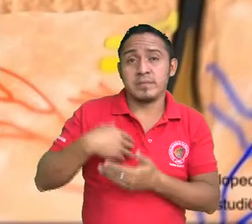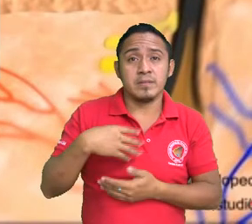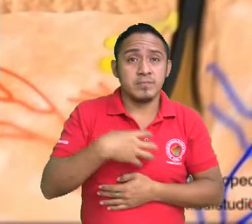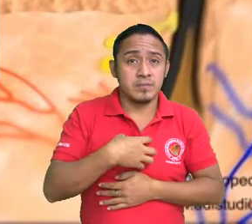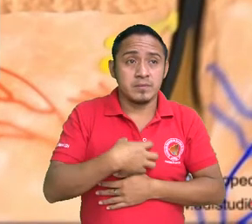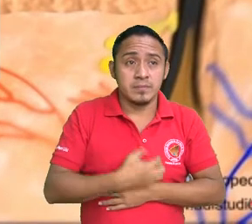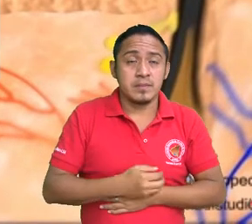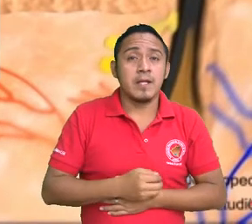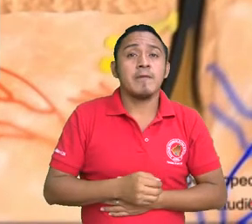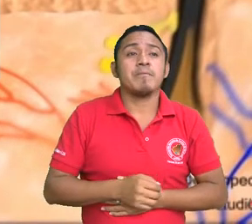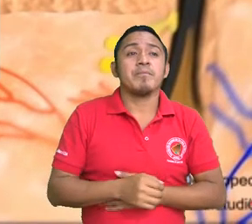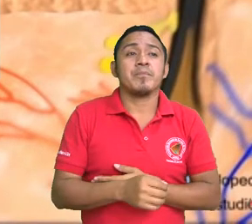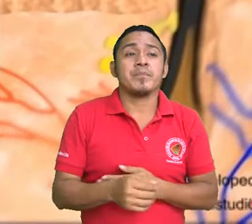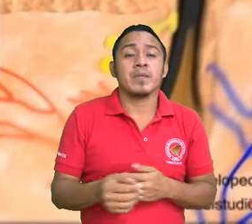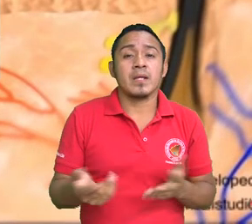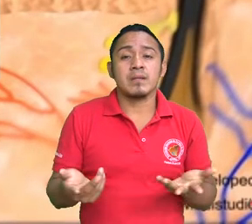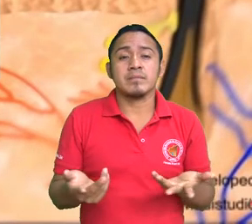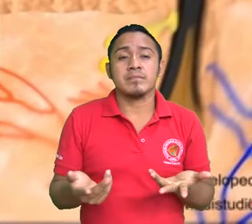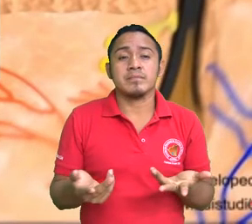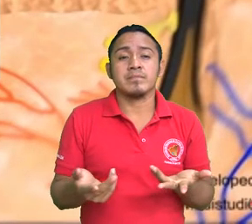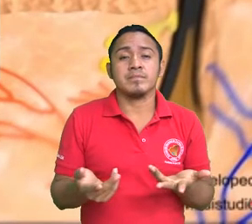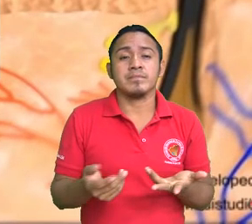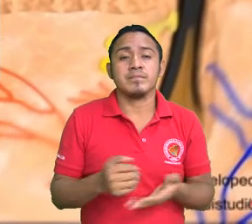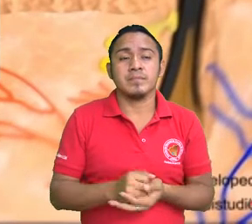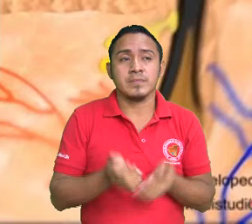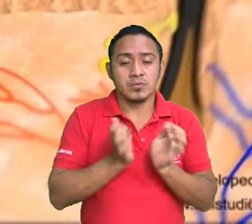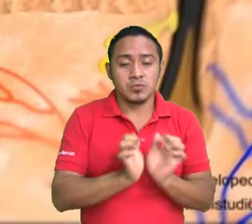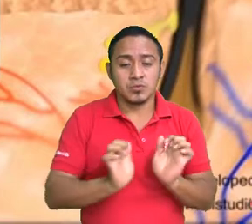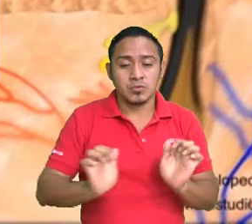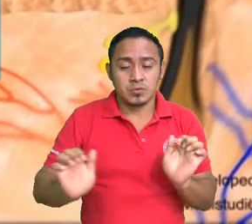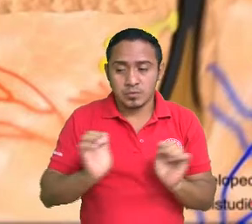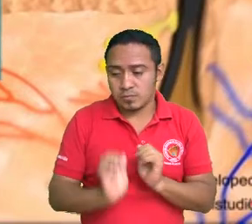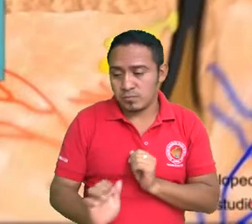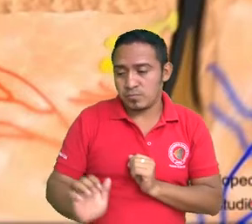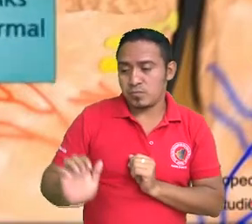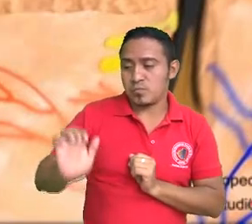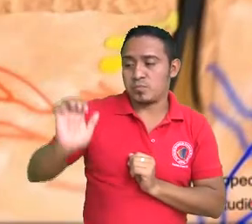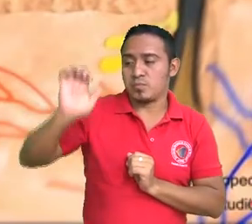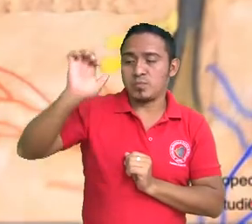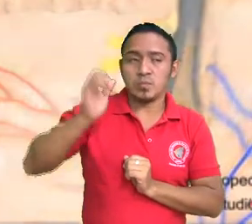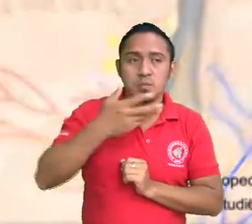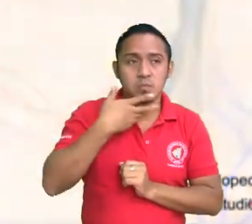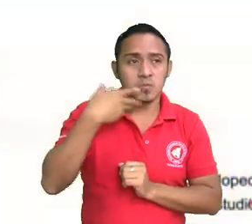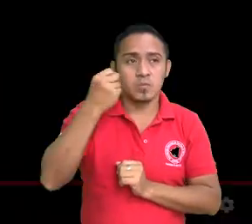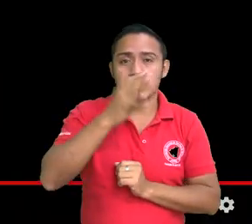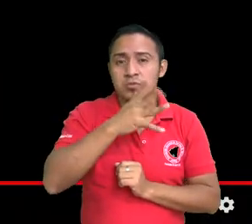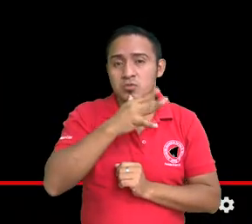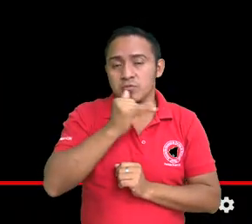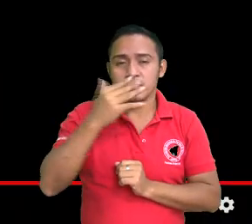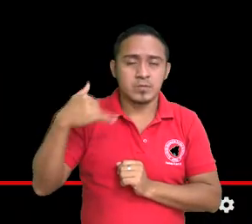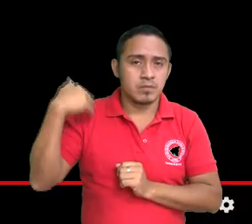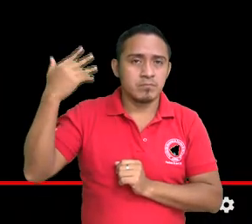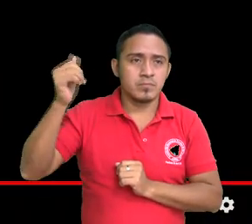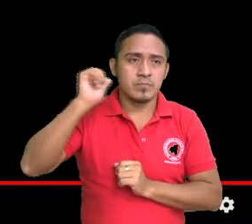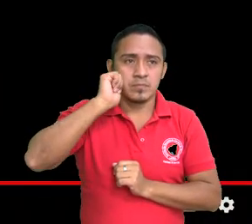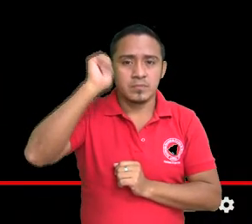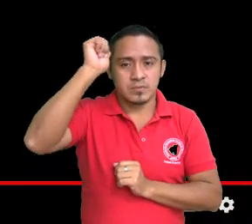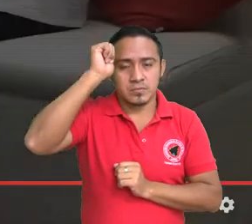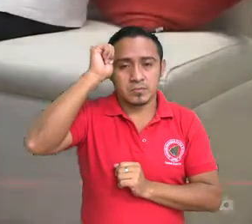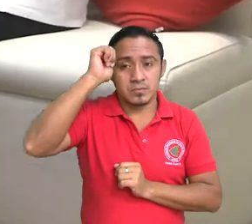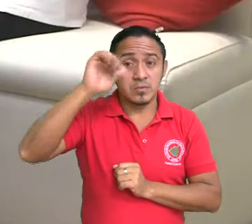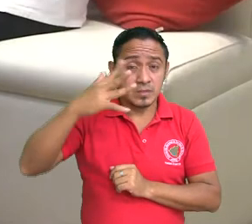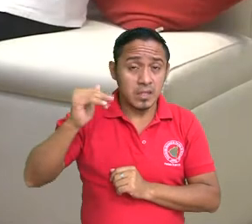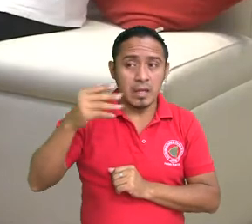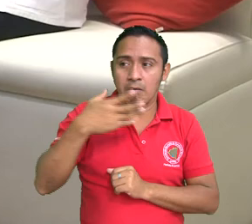origen genético. ¿Verdad? Sí. O sea, generalmente niño crece, adolescente crece con su cabello normal, pero a cierta